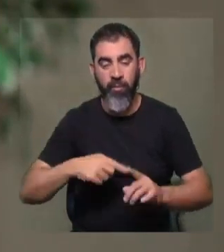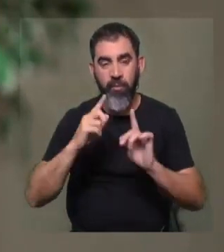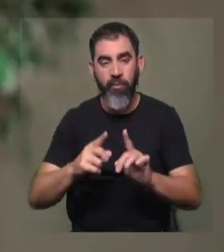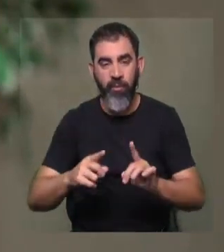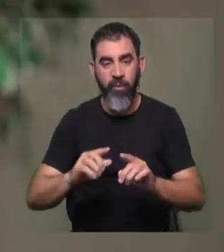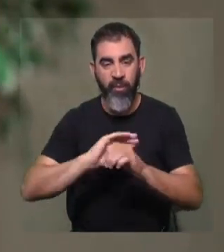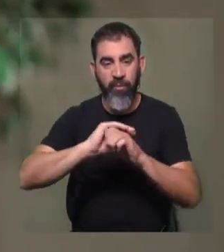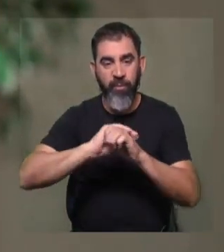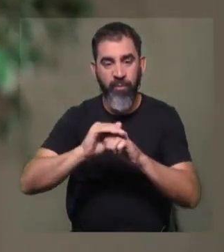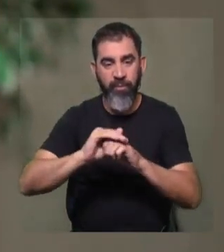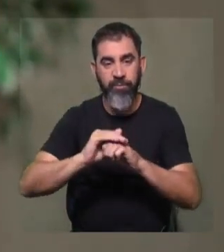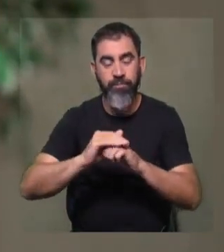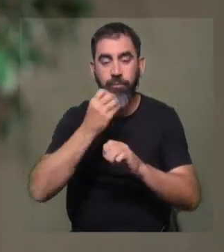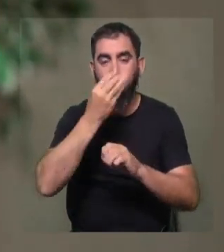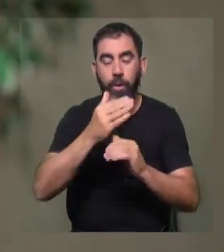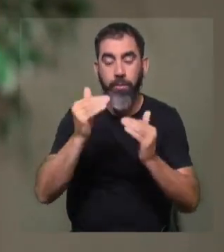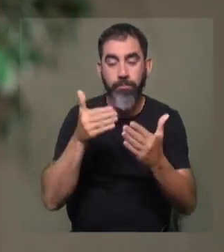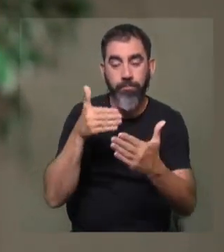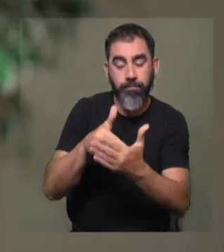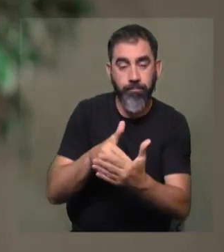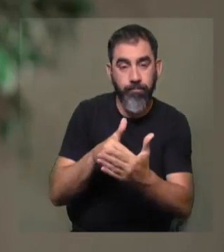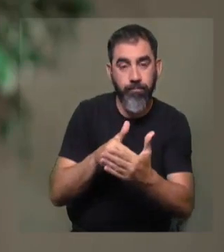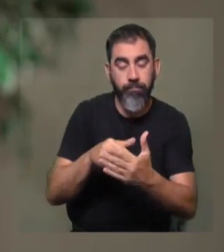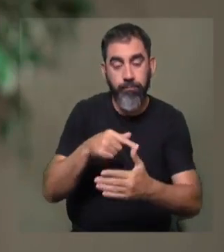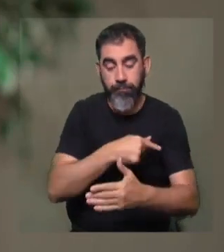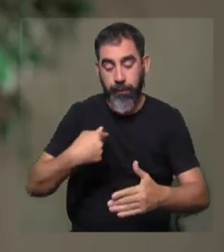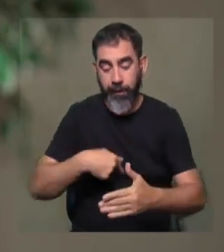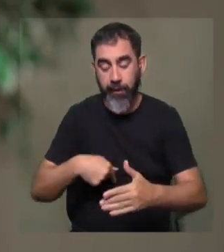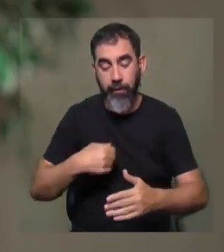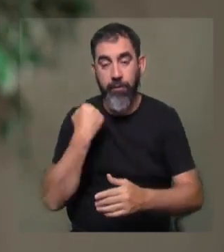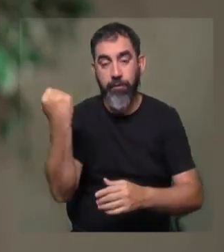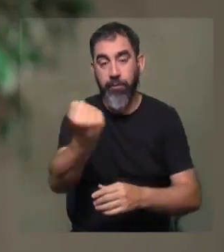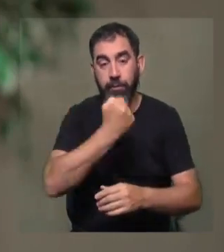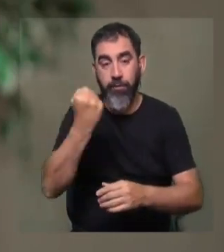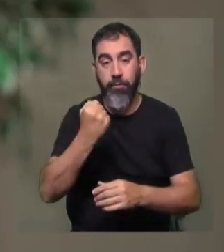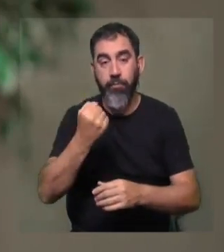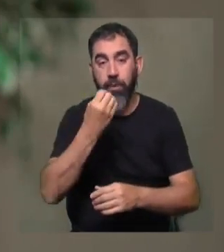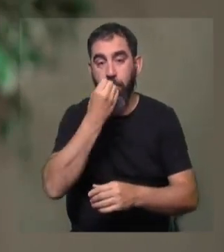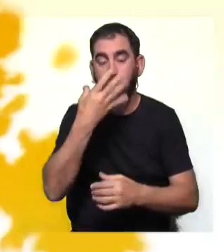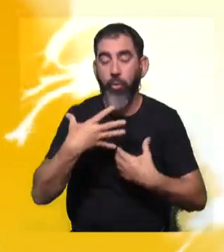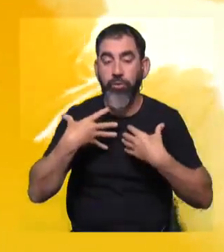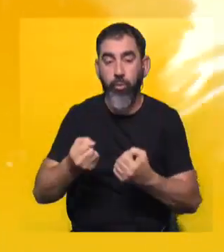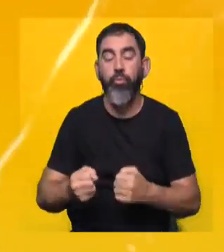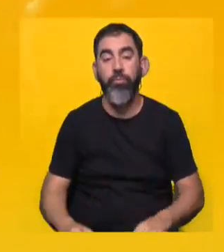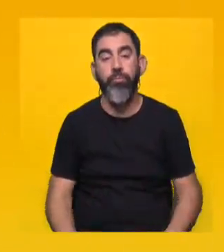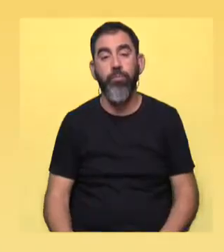intestinal, y mantener una buena barrera intestinal que es necesaria para tener un mayor estado de salud.